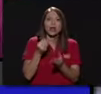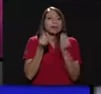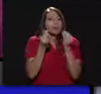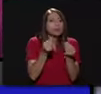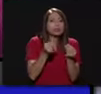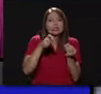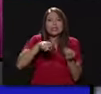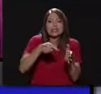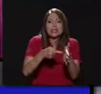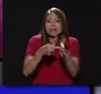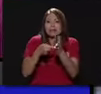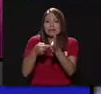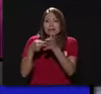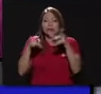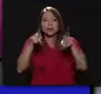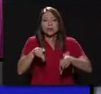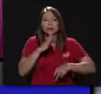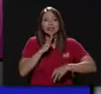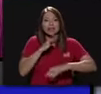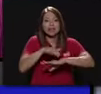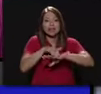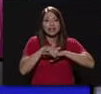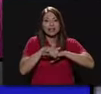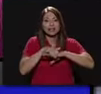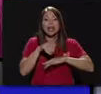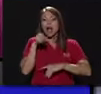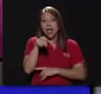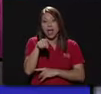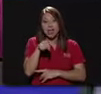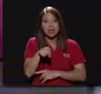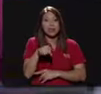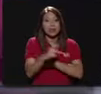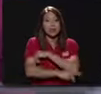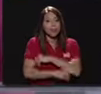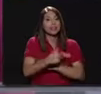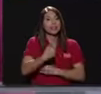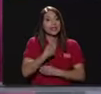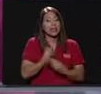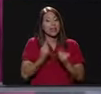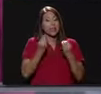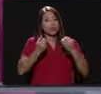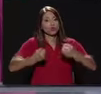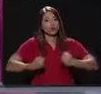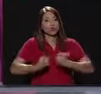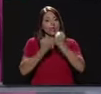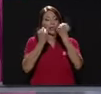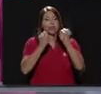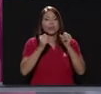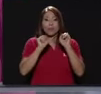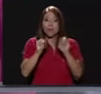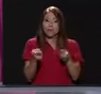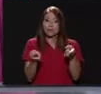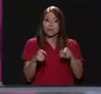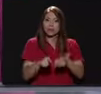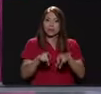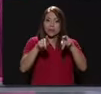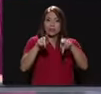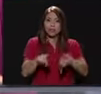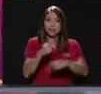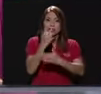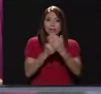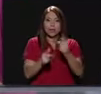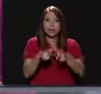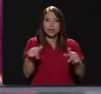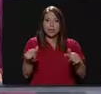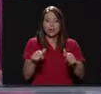mucho empleo que hable inglés y ahí el país tiene serios retos en materia de generar personas bilingües. Entonces